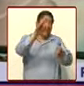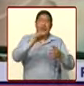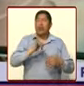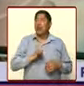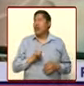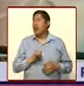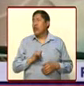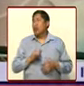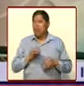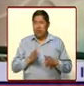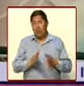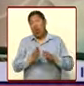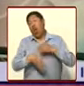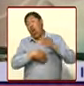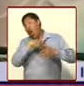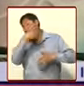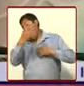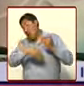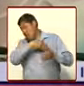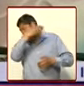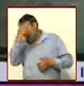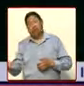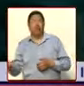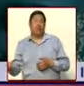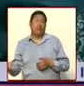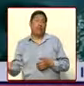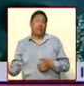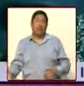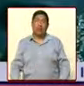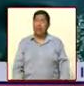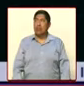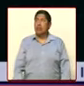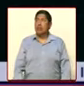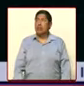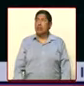Salgo de un carril, termino en otro carril.